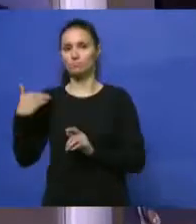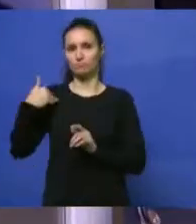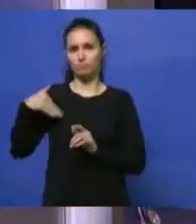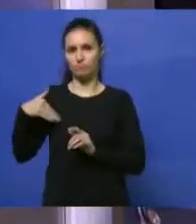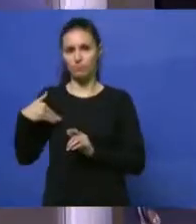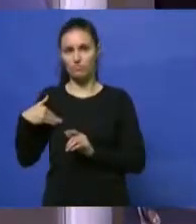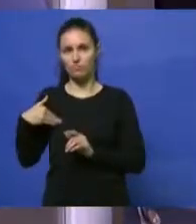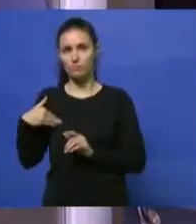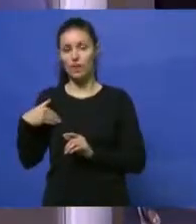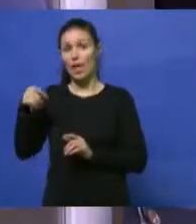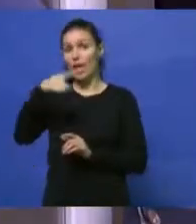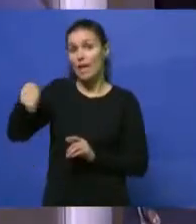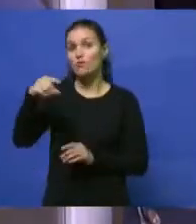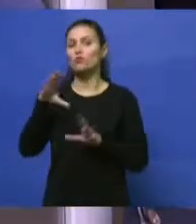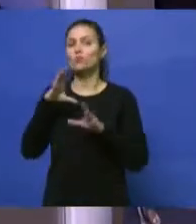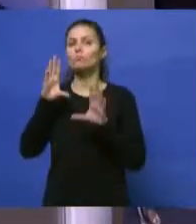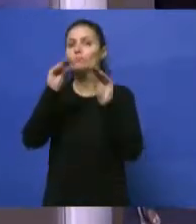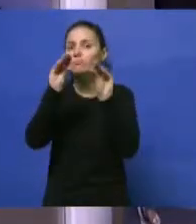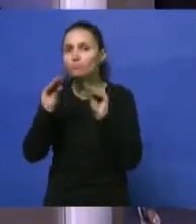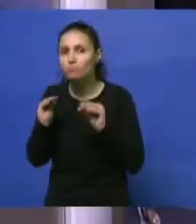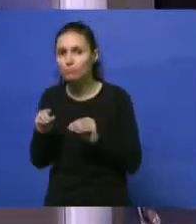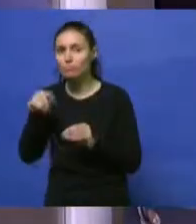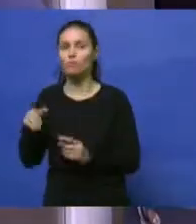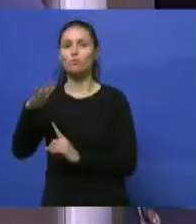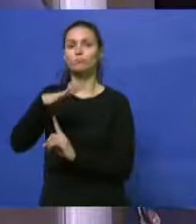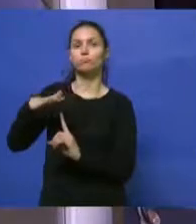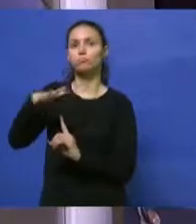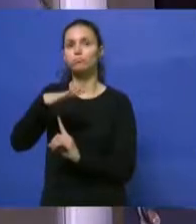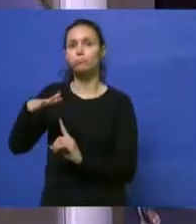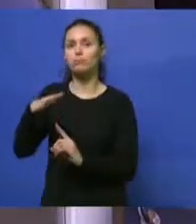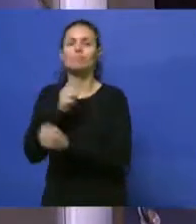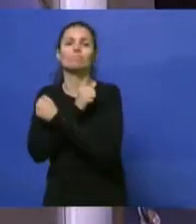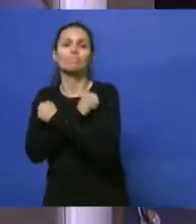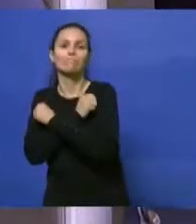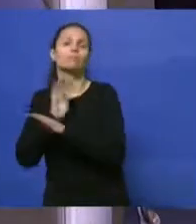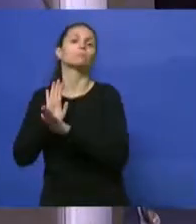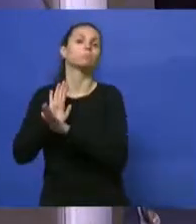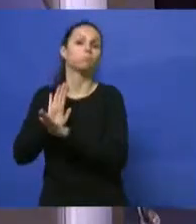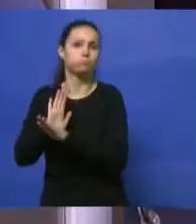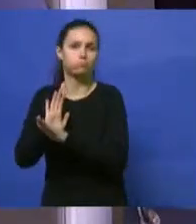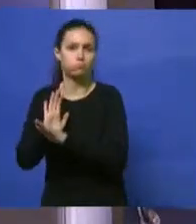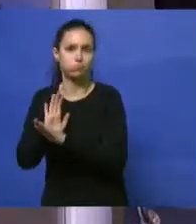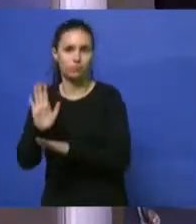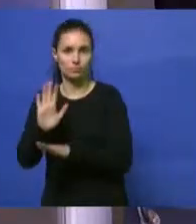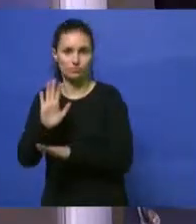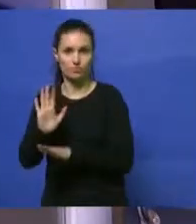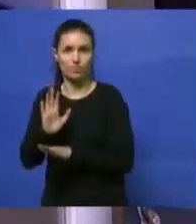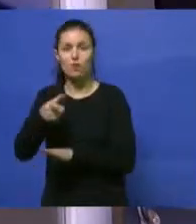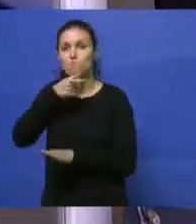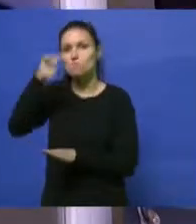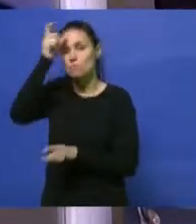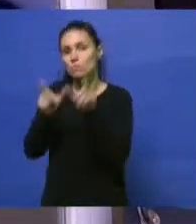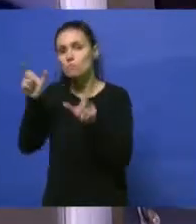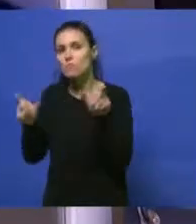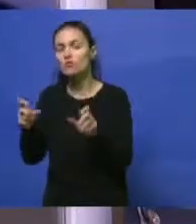tienen de reclamar y se da en el contexto del abrazo simbólico que más de 1000 bomberos hicieron en el Congreso de la Nación.